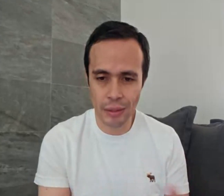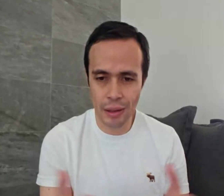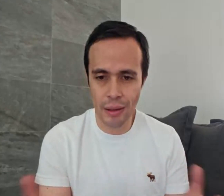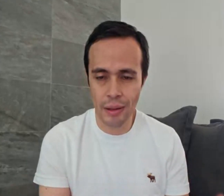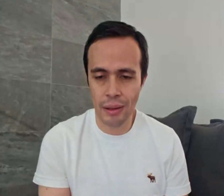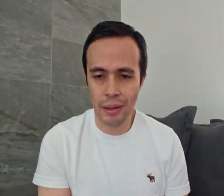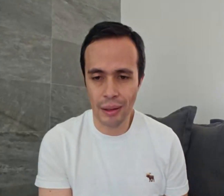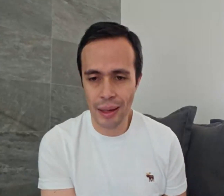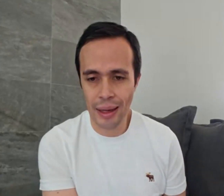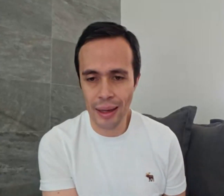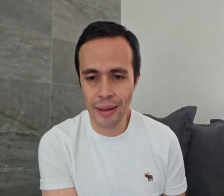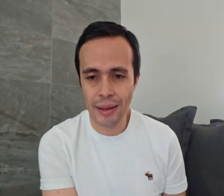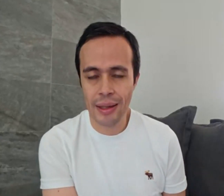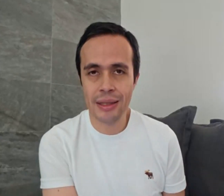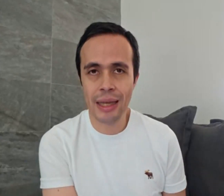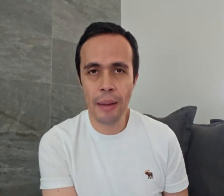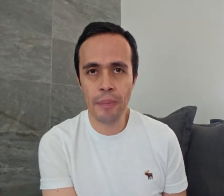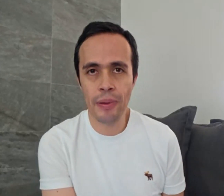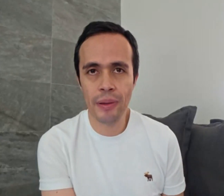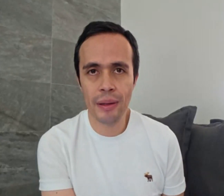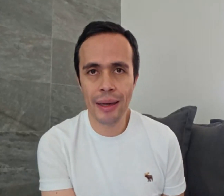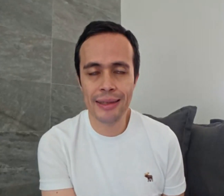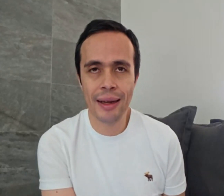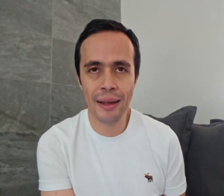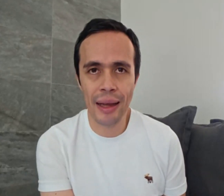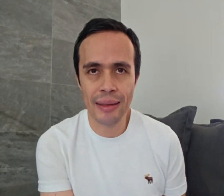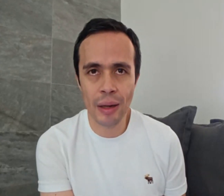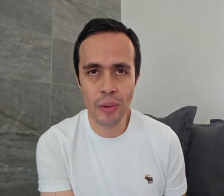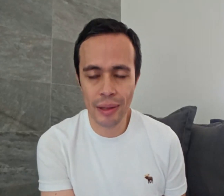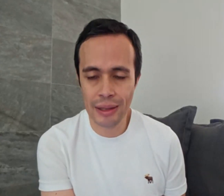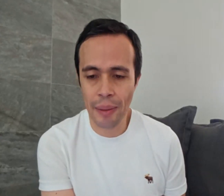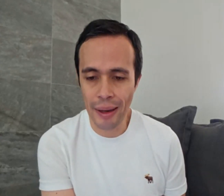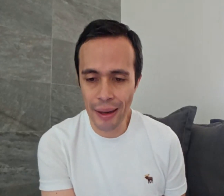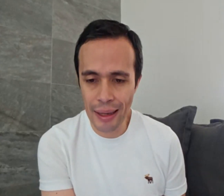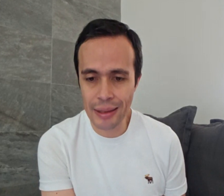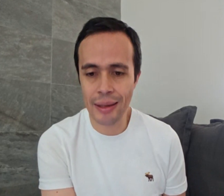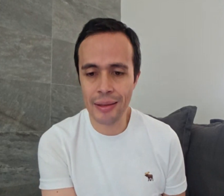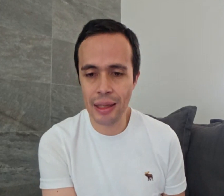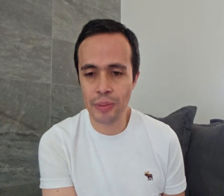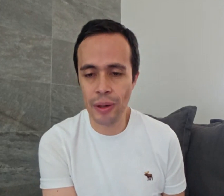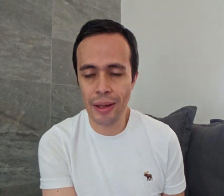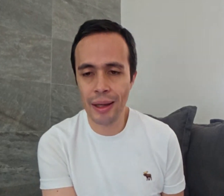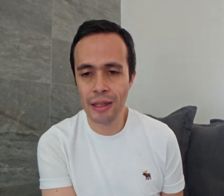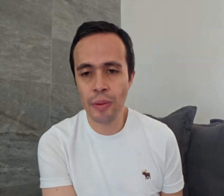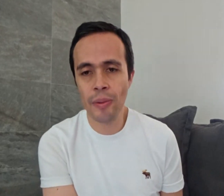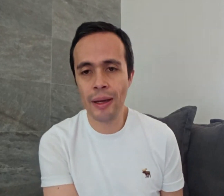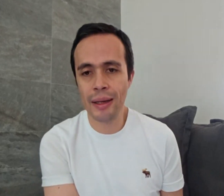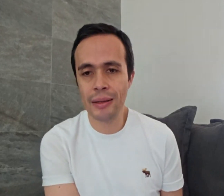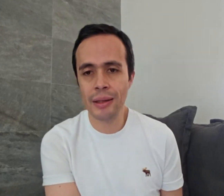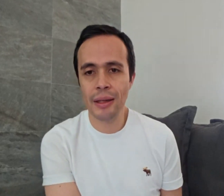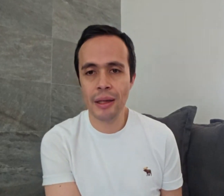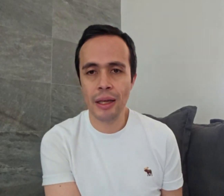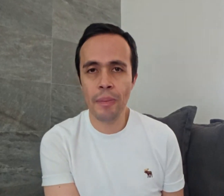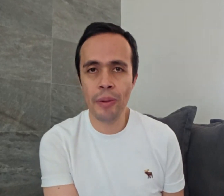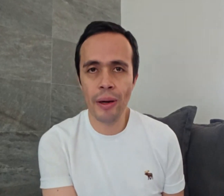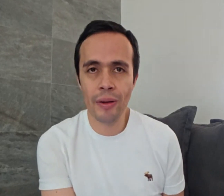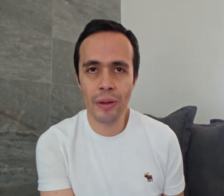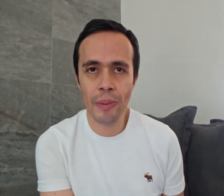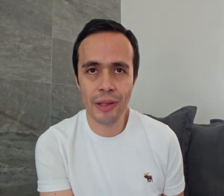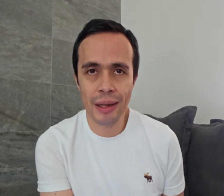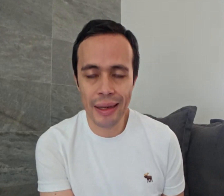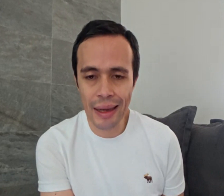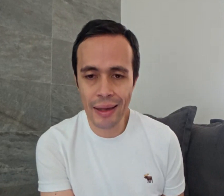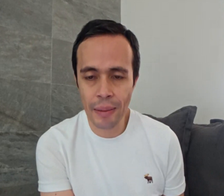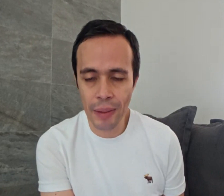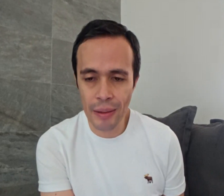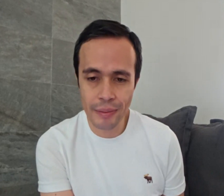lado, la SEP, la Secretaría de Salud, establecen estas políticas públicas, y por el otro,